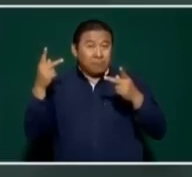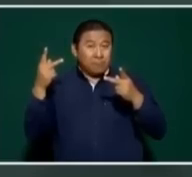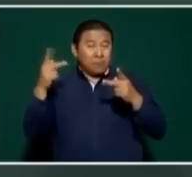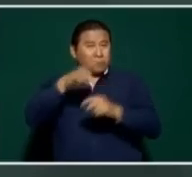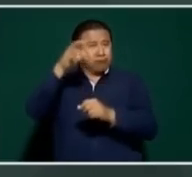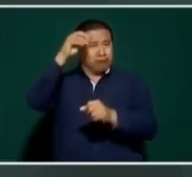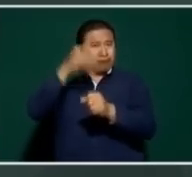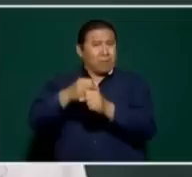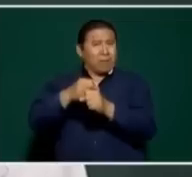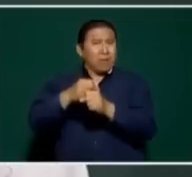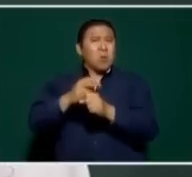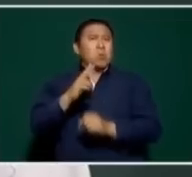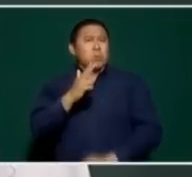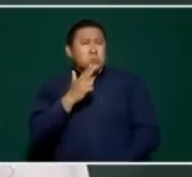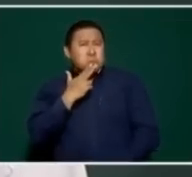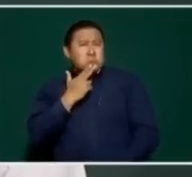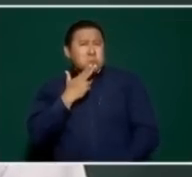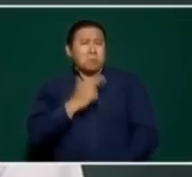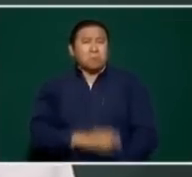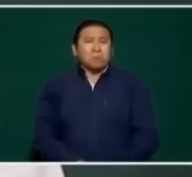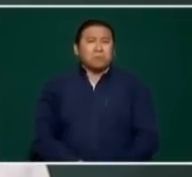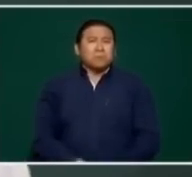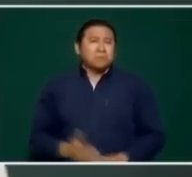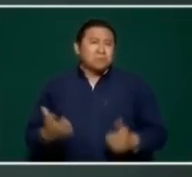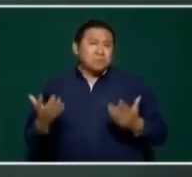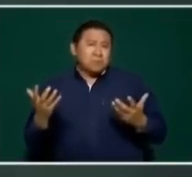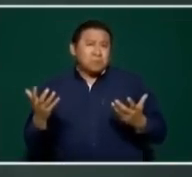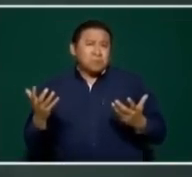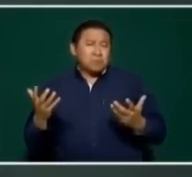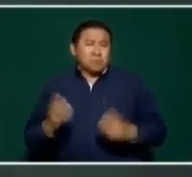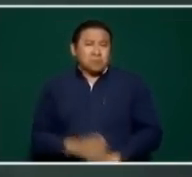todo lo que se usaba para